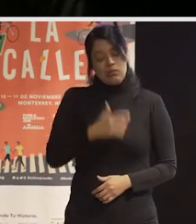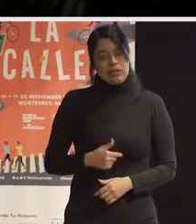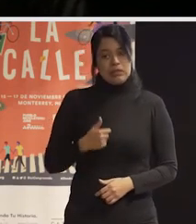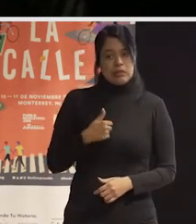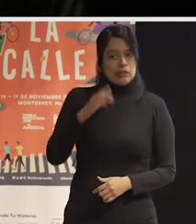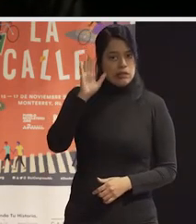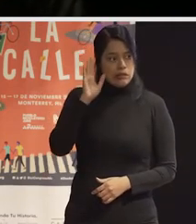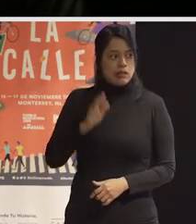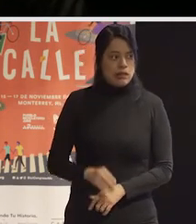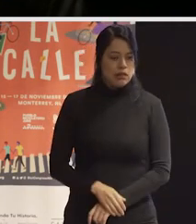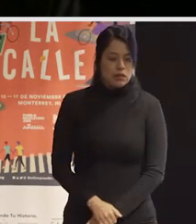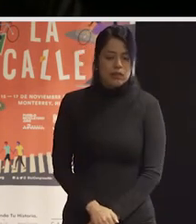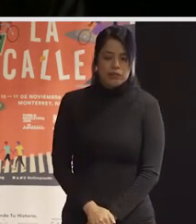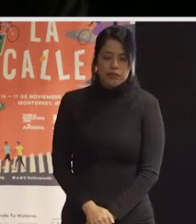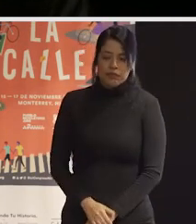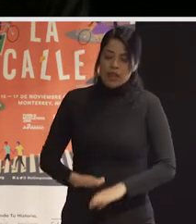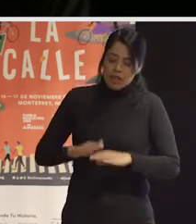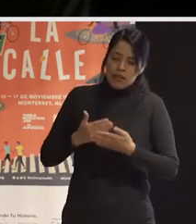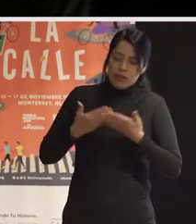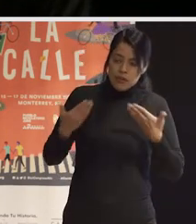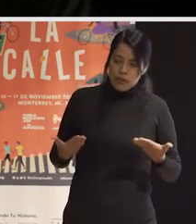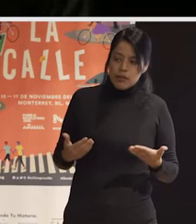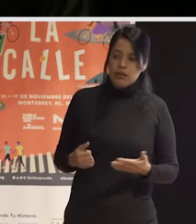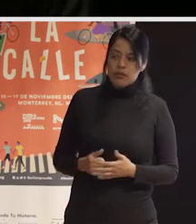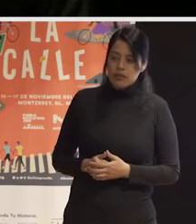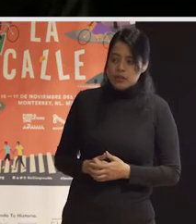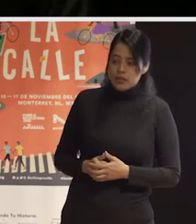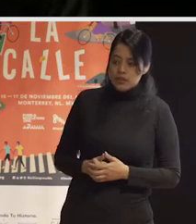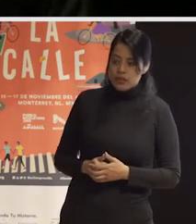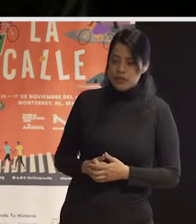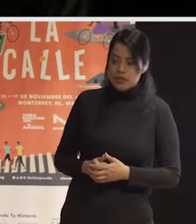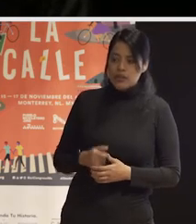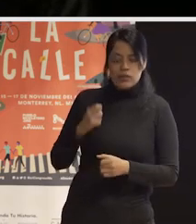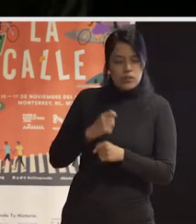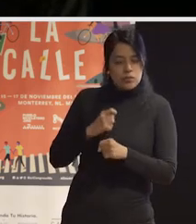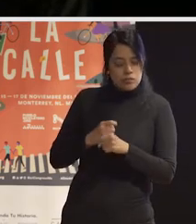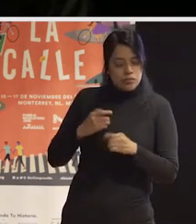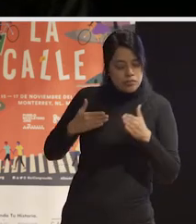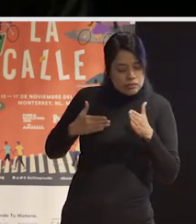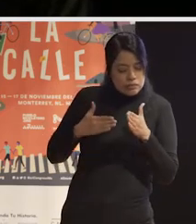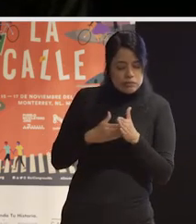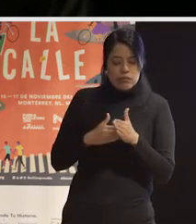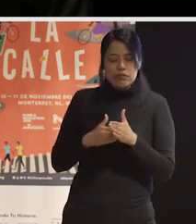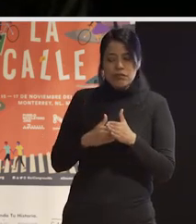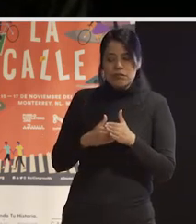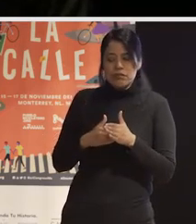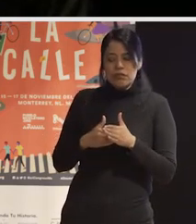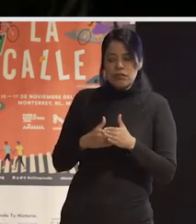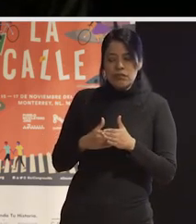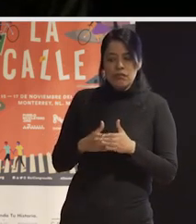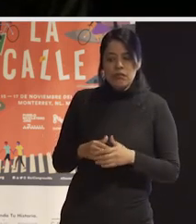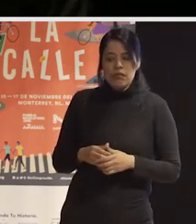lo es cuando esté ahora ya pero eso es una de las de las principales barreras y también el